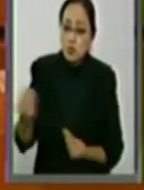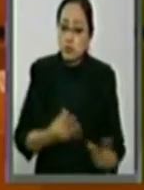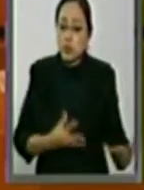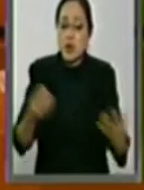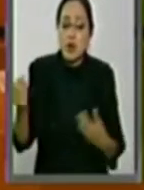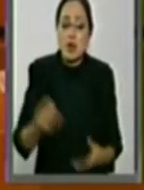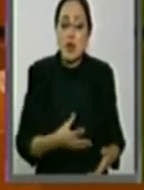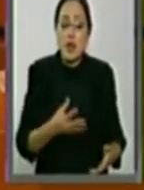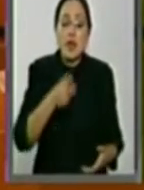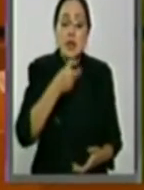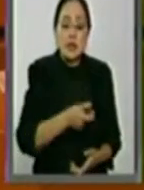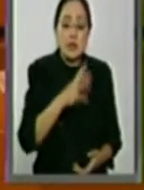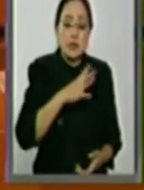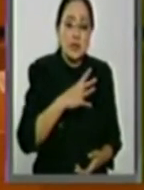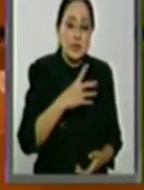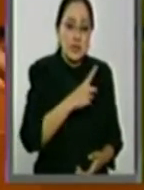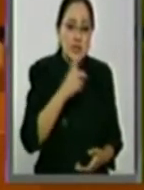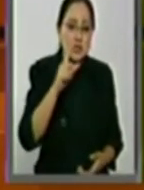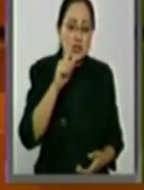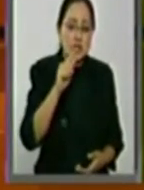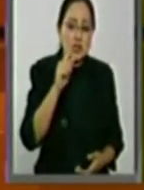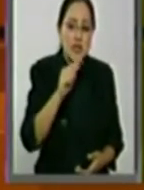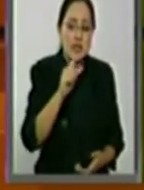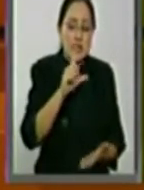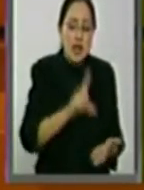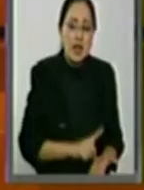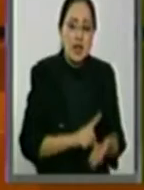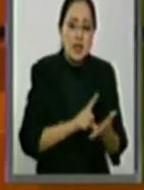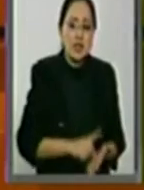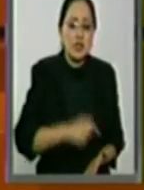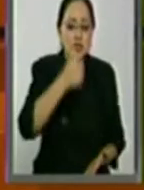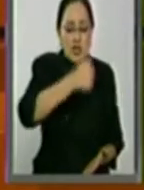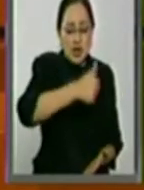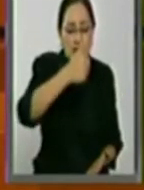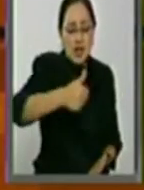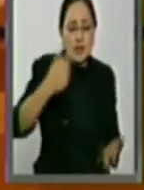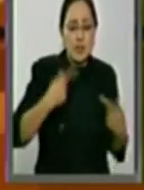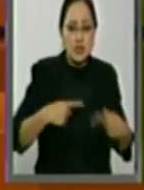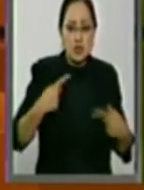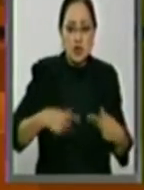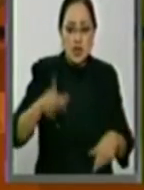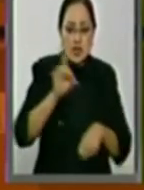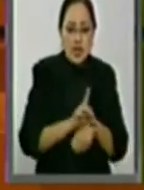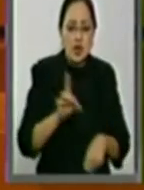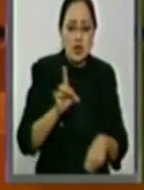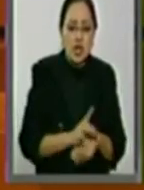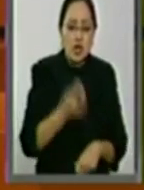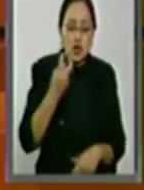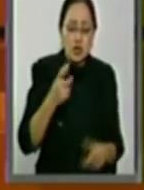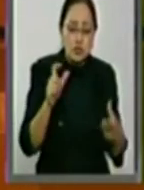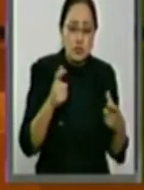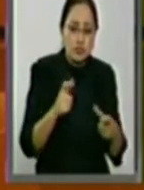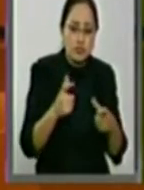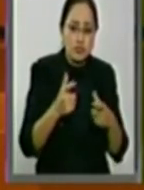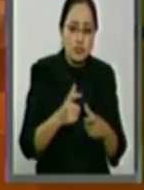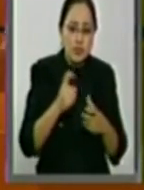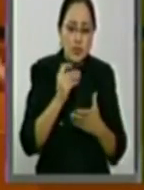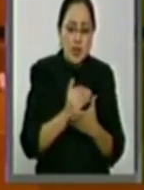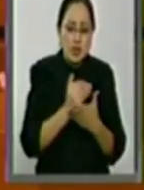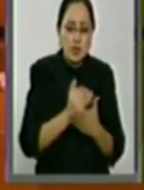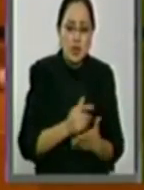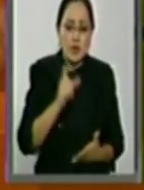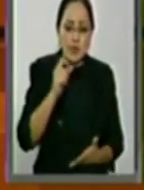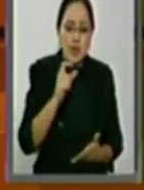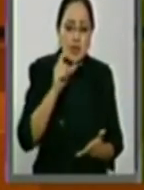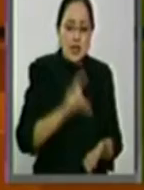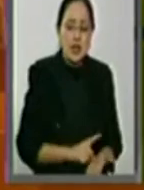un consumo de 170 litros al día por habitante, cantidad que se reduce evidentemente a 20 litros por